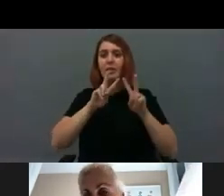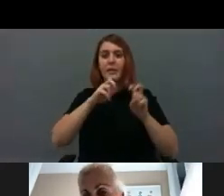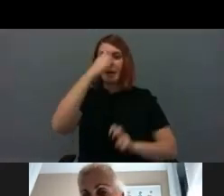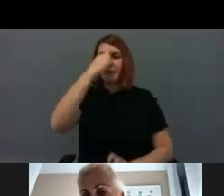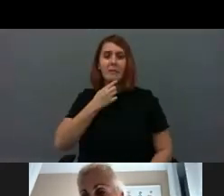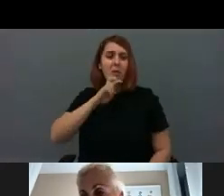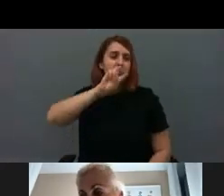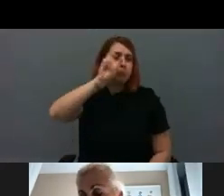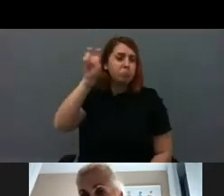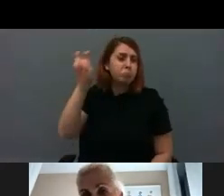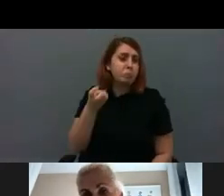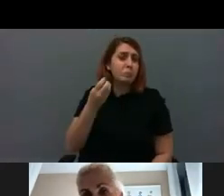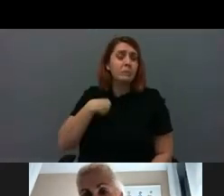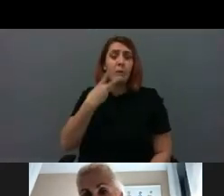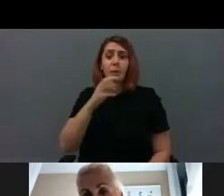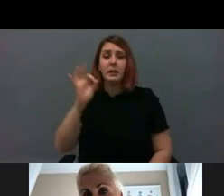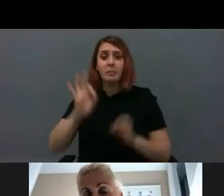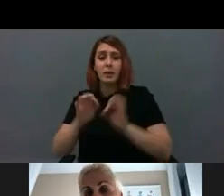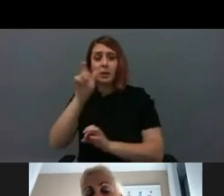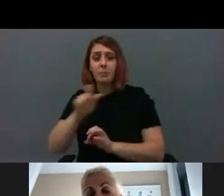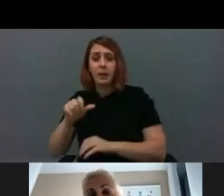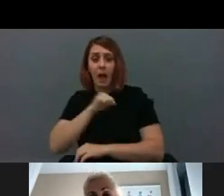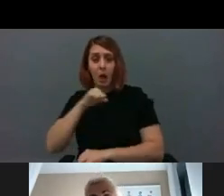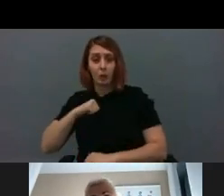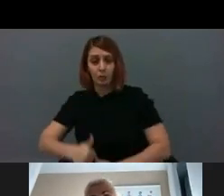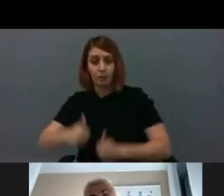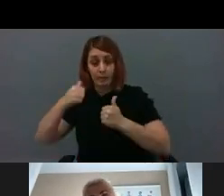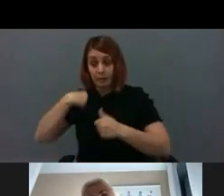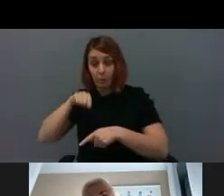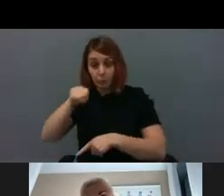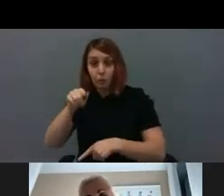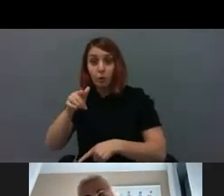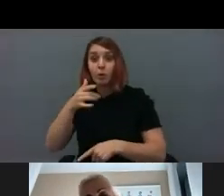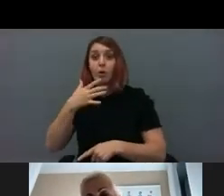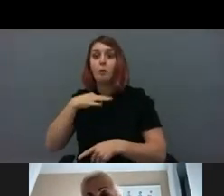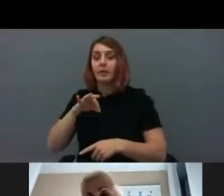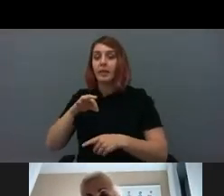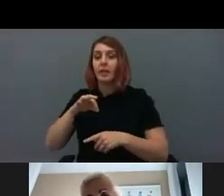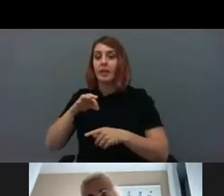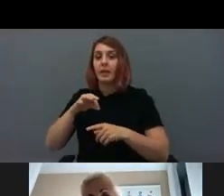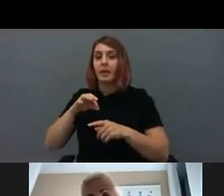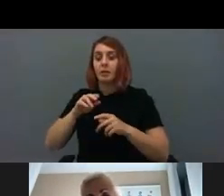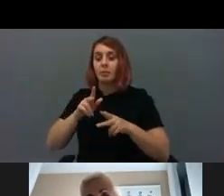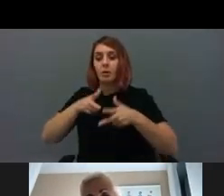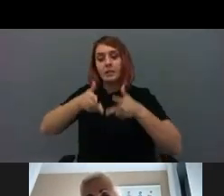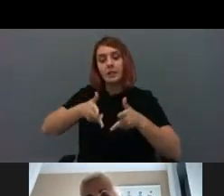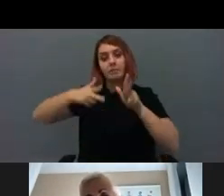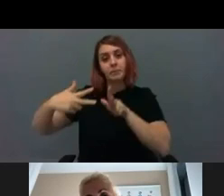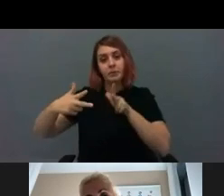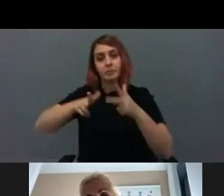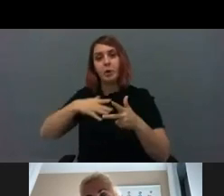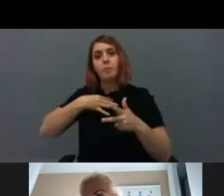perfiles, incluido el 20% de personas más autónomas que, como tú, a través de poder hacer transferencias, pueden tener una